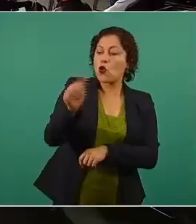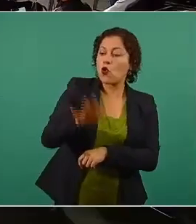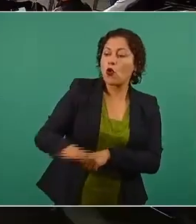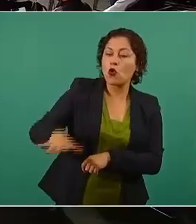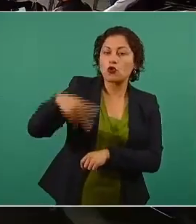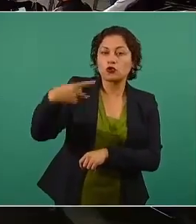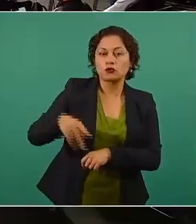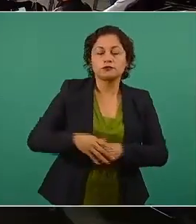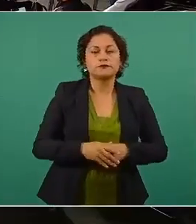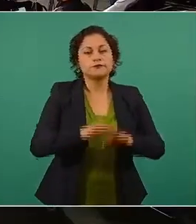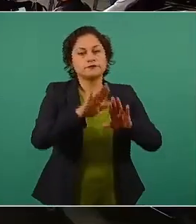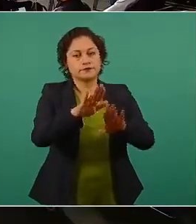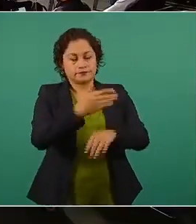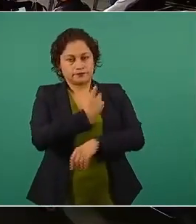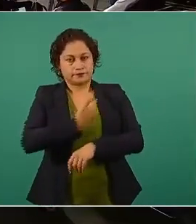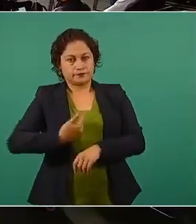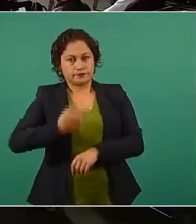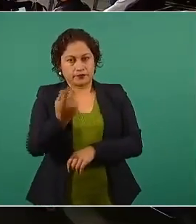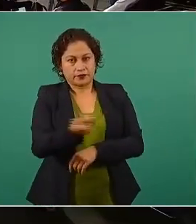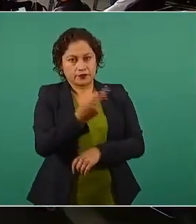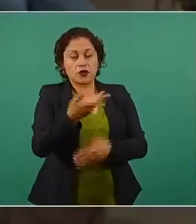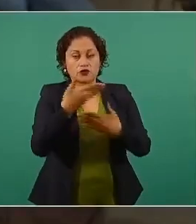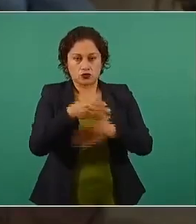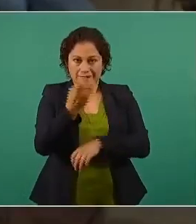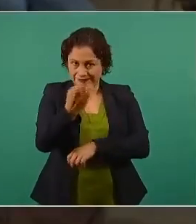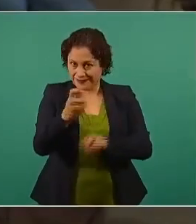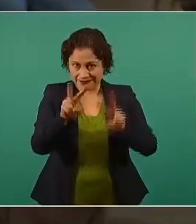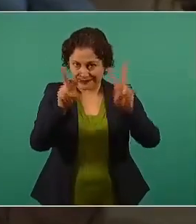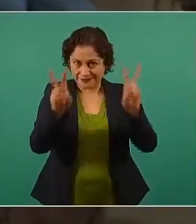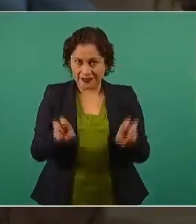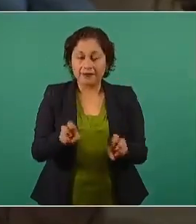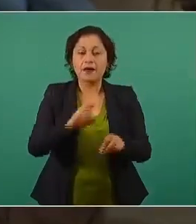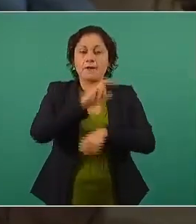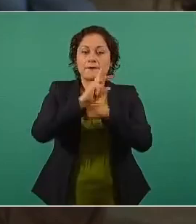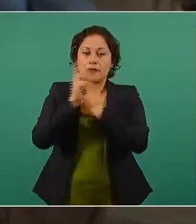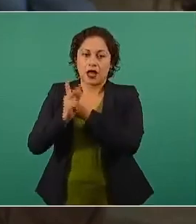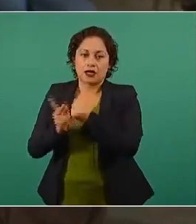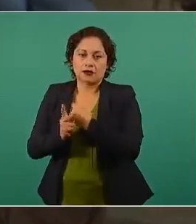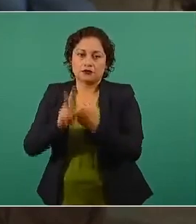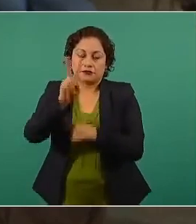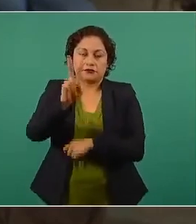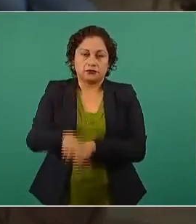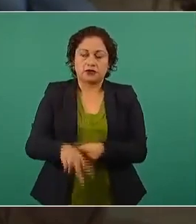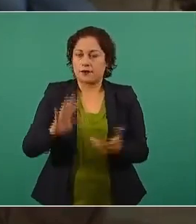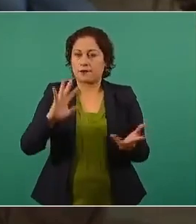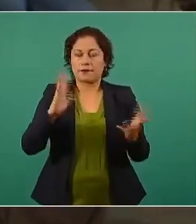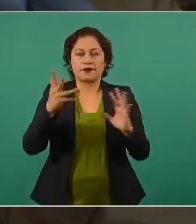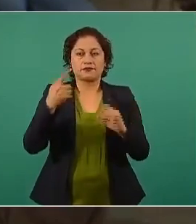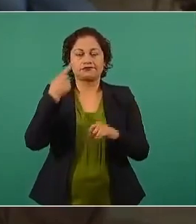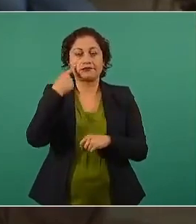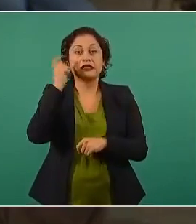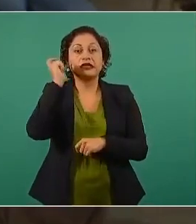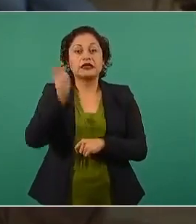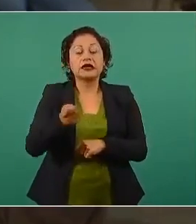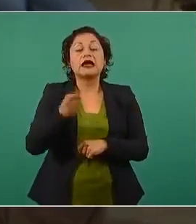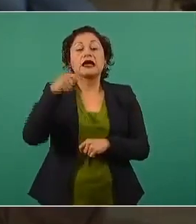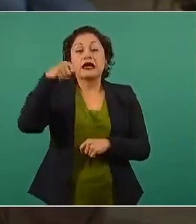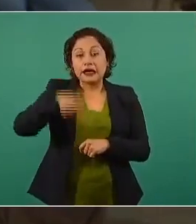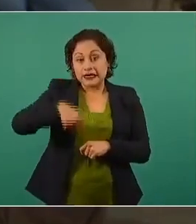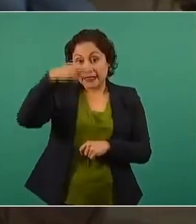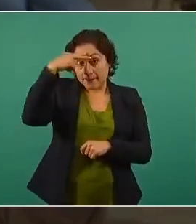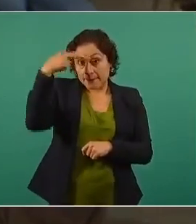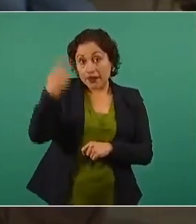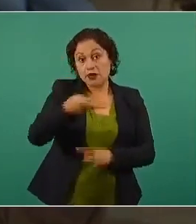Presidente, siguiendo con el tema de política exterior, causó revuelo que el director de la CIA estuviera en México, incluso la